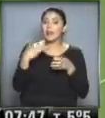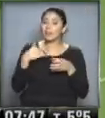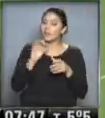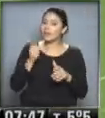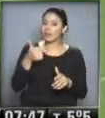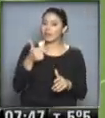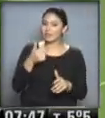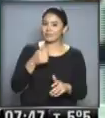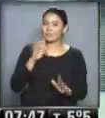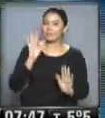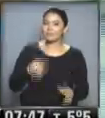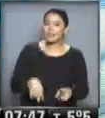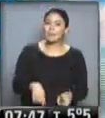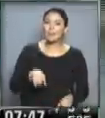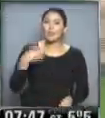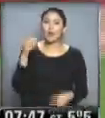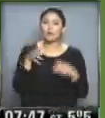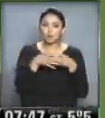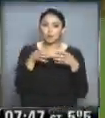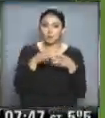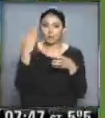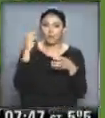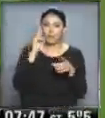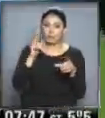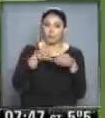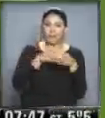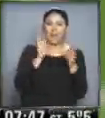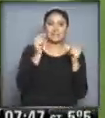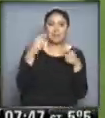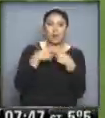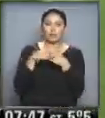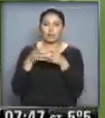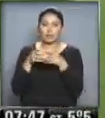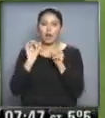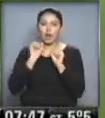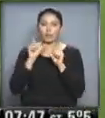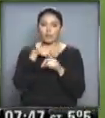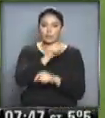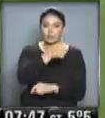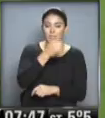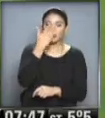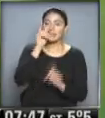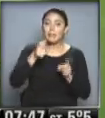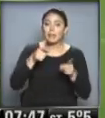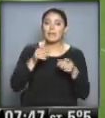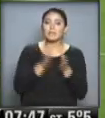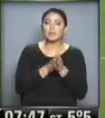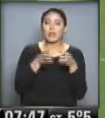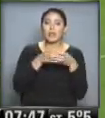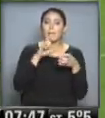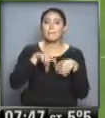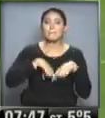muy cerca también, después de haber visto lo que fue la victoria de Arsenal sobre All Boys, repasamos la victoria de Vélez